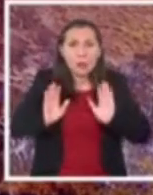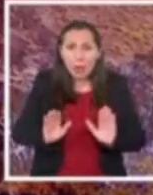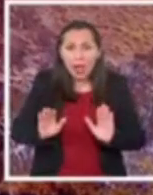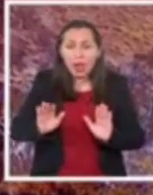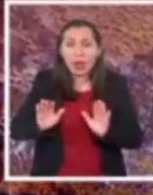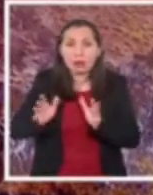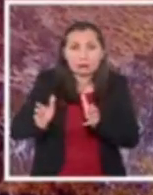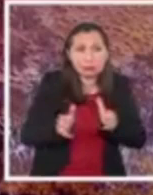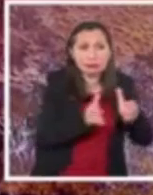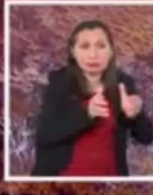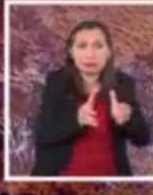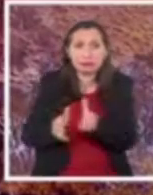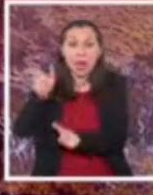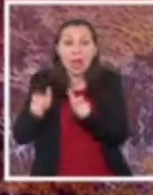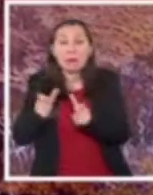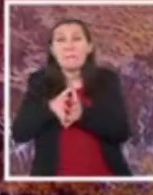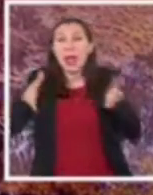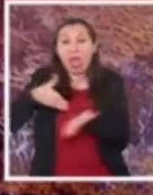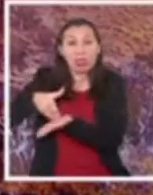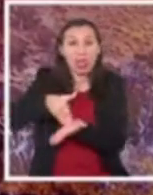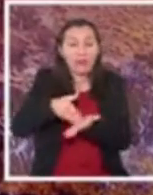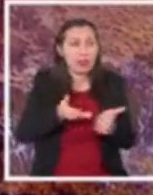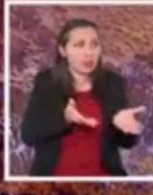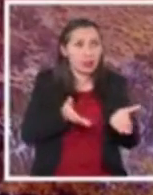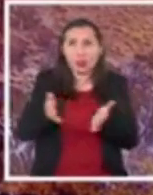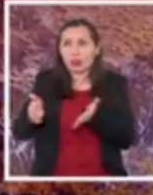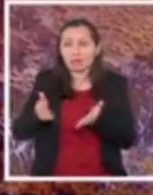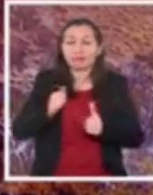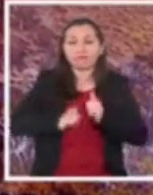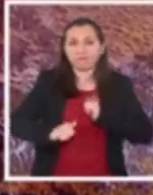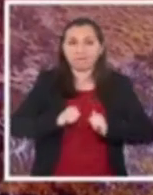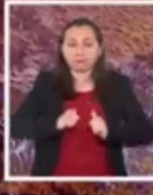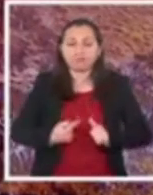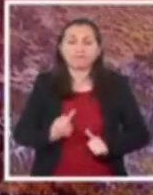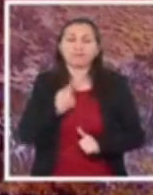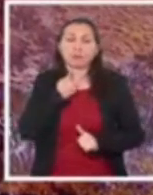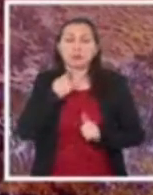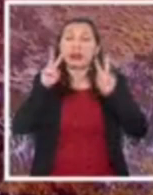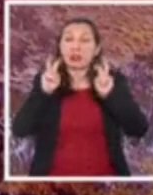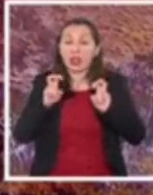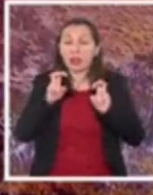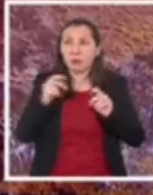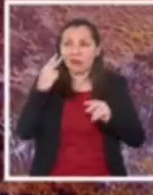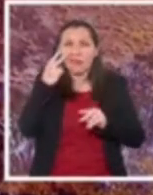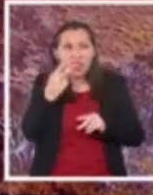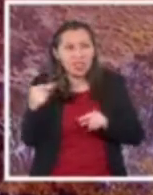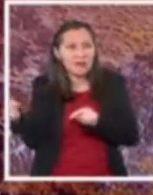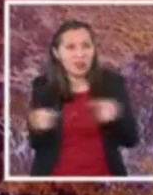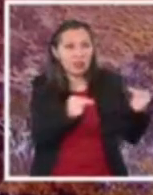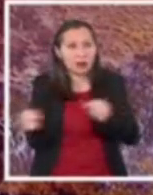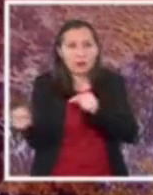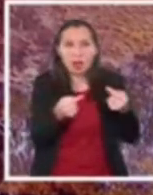siempre son las personas más vulnerables las que sufren el efecto del enfrentamiento